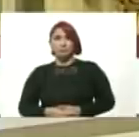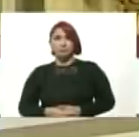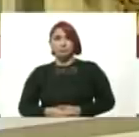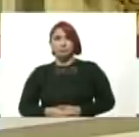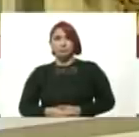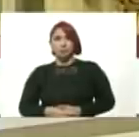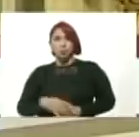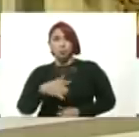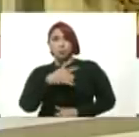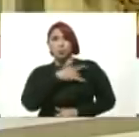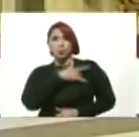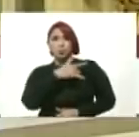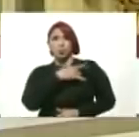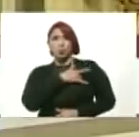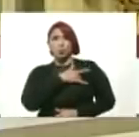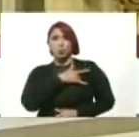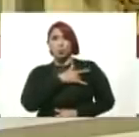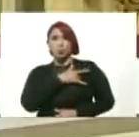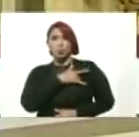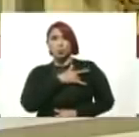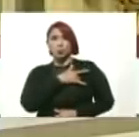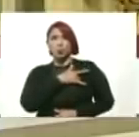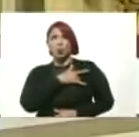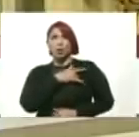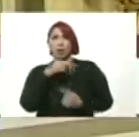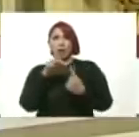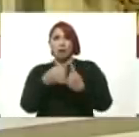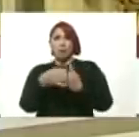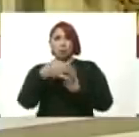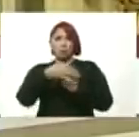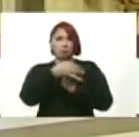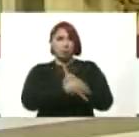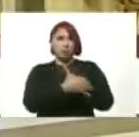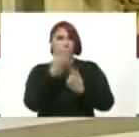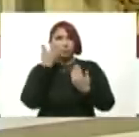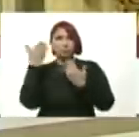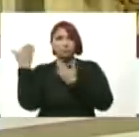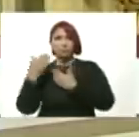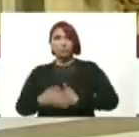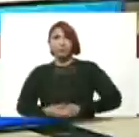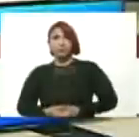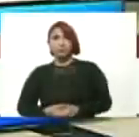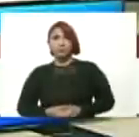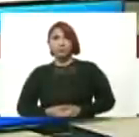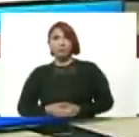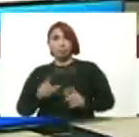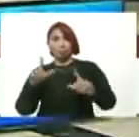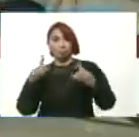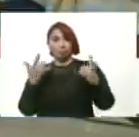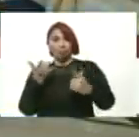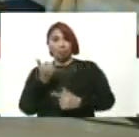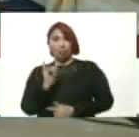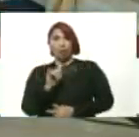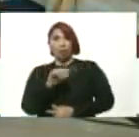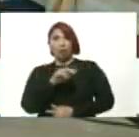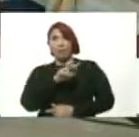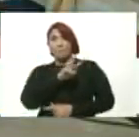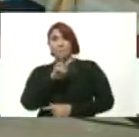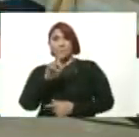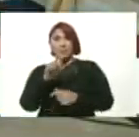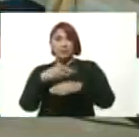universitario de camurí chico allá en camurí chico en la guaira allá está la viceministra de